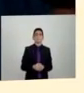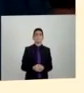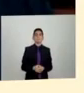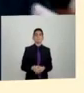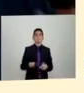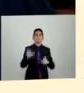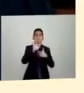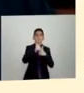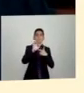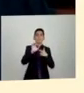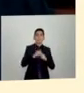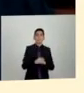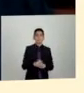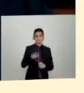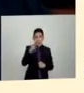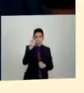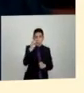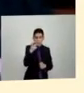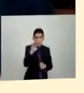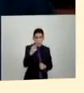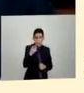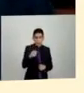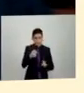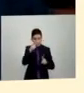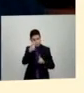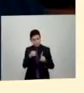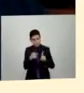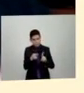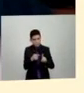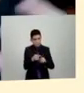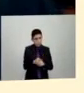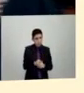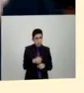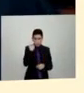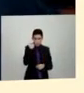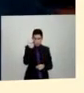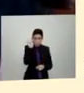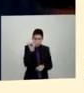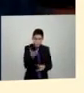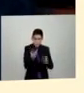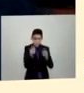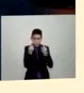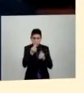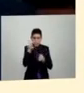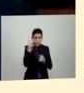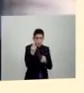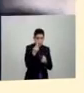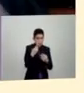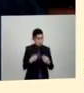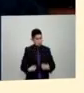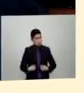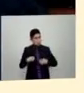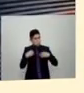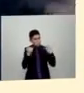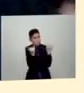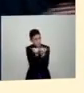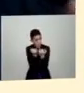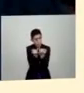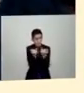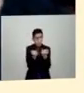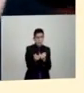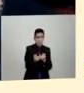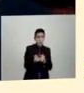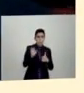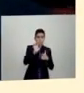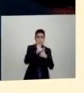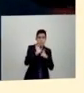Y entonces, esa figura me atraía muchísimo y yo tenía la sensación de que necesitaba vivir cosas así. Entonces me fui para allá y me encontré